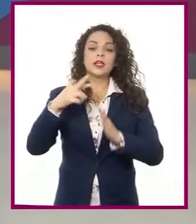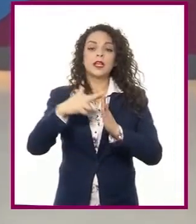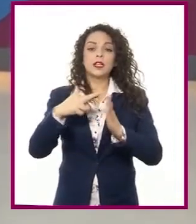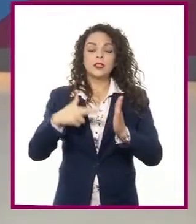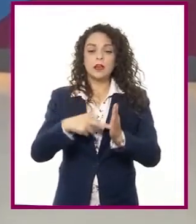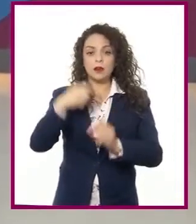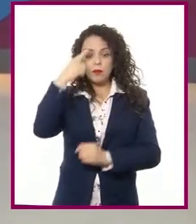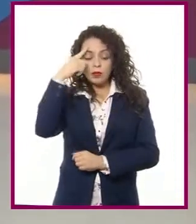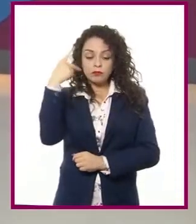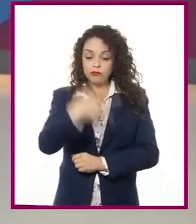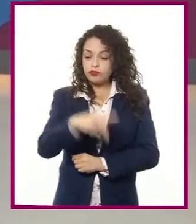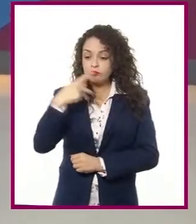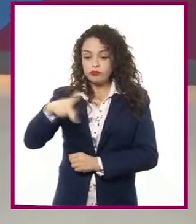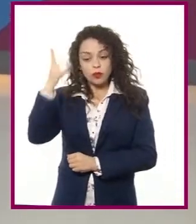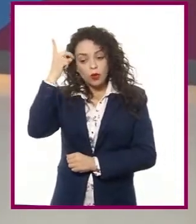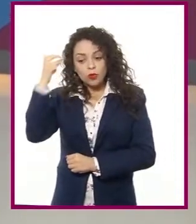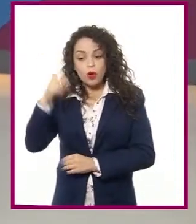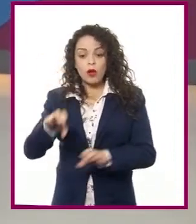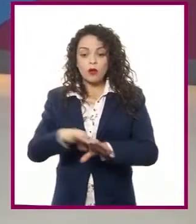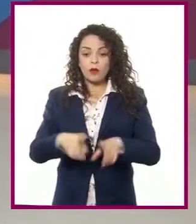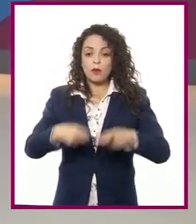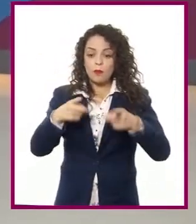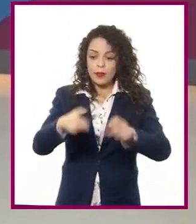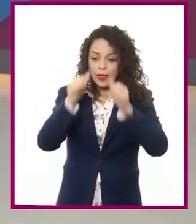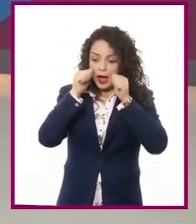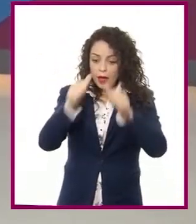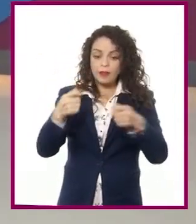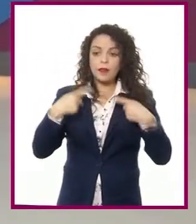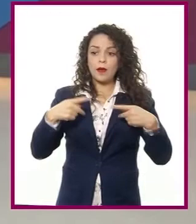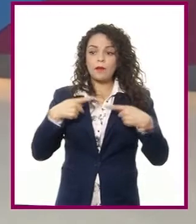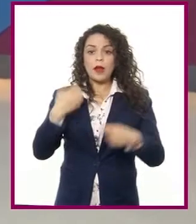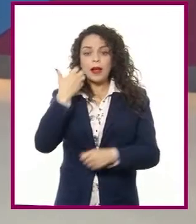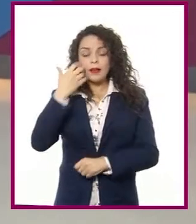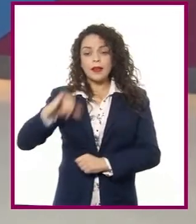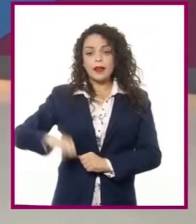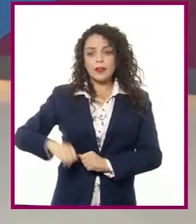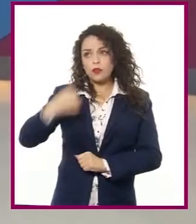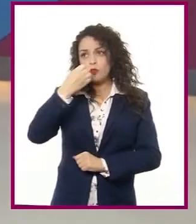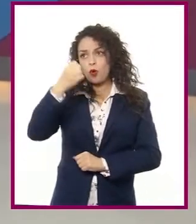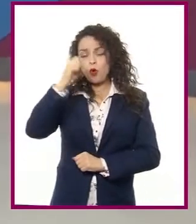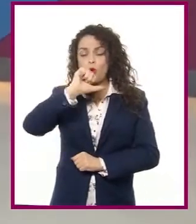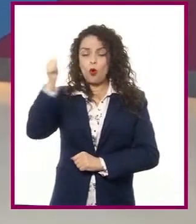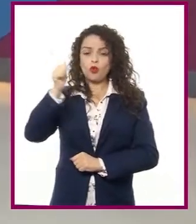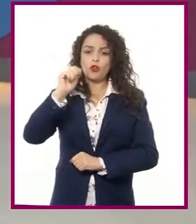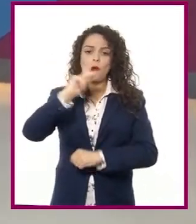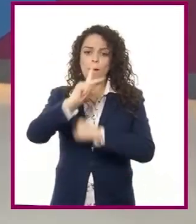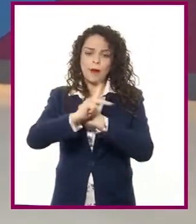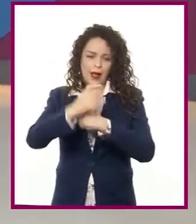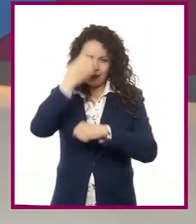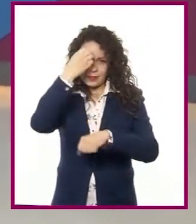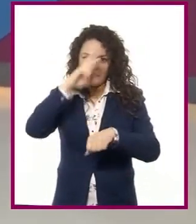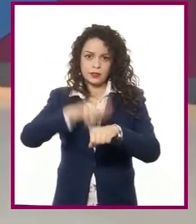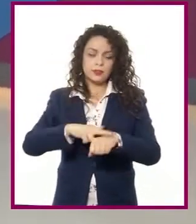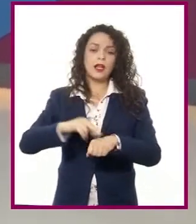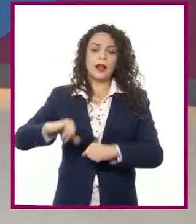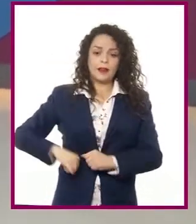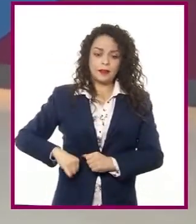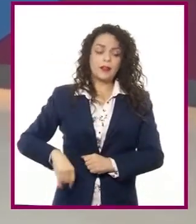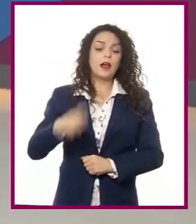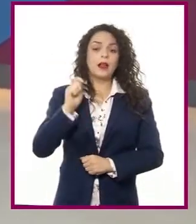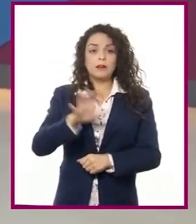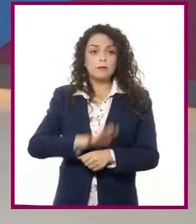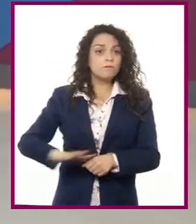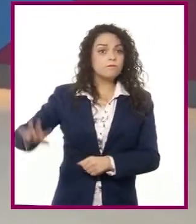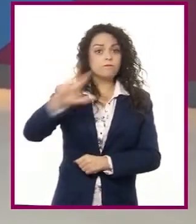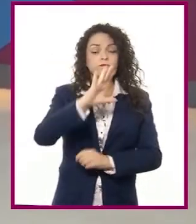el trato a los inversionistas extranjeros, las compras estatales, la legislación laboral y ambiental de cada